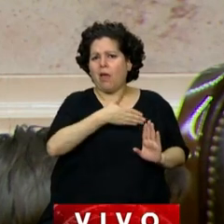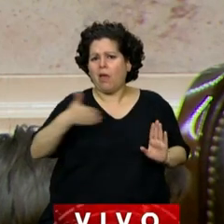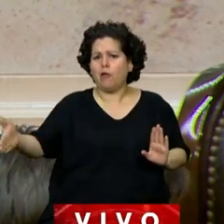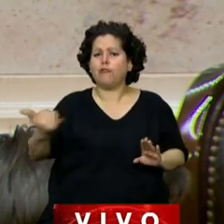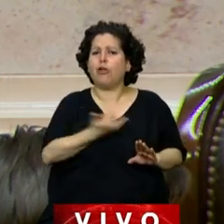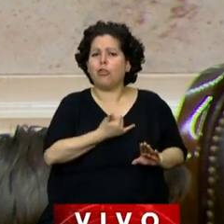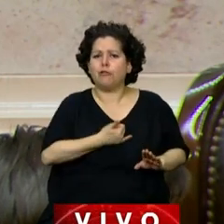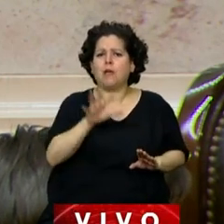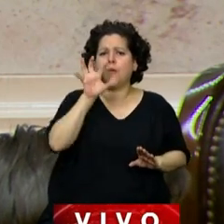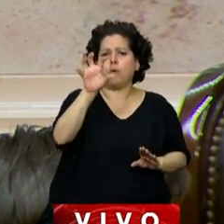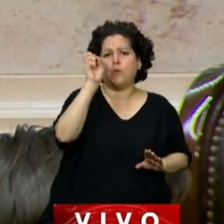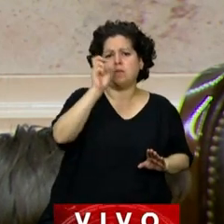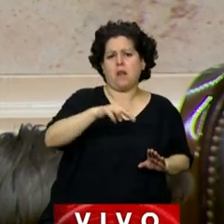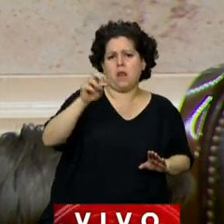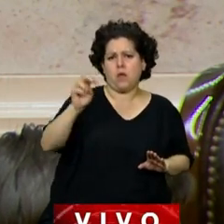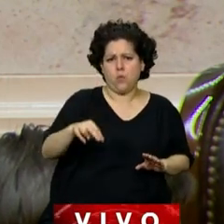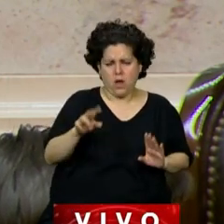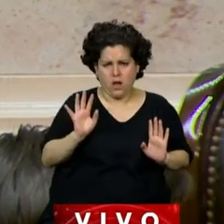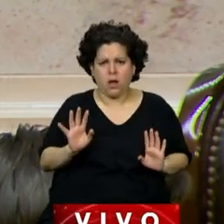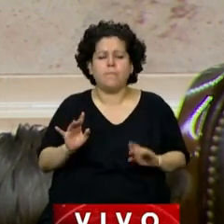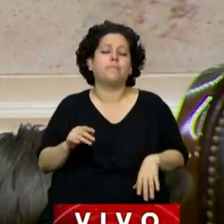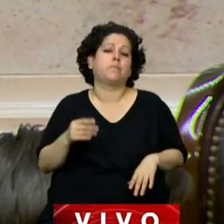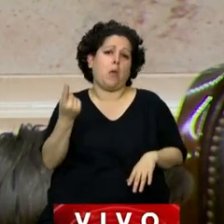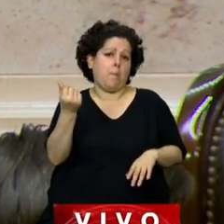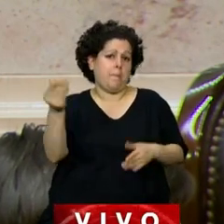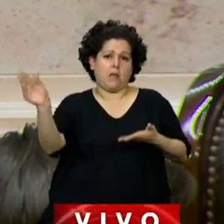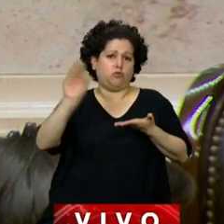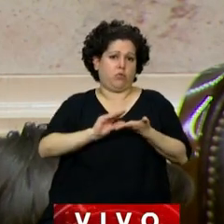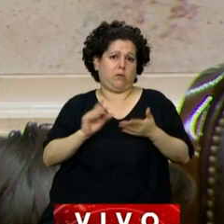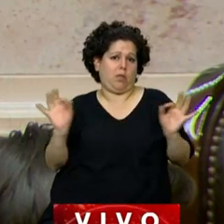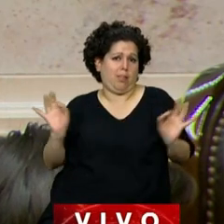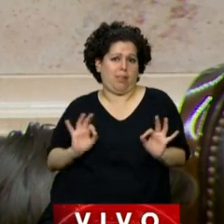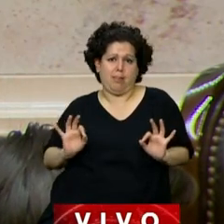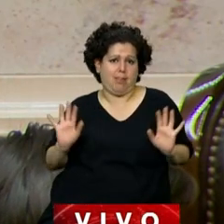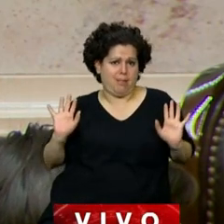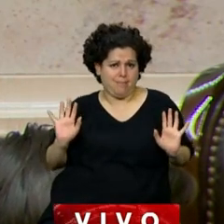Neuquén, más allá que no se contó con presupuesto a nivel nacional.